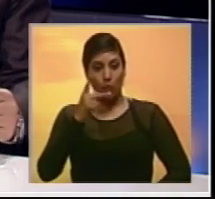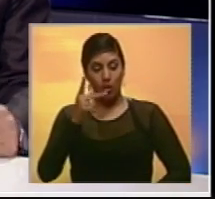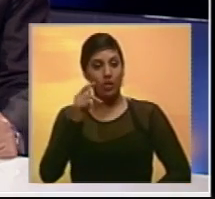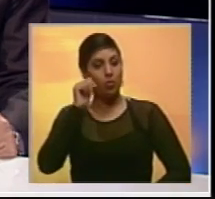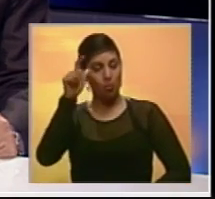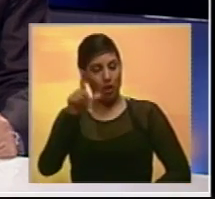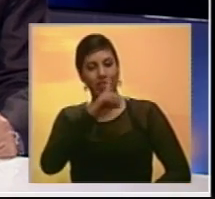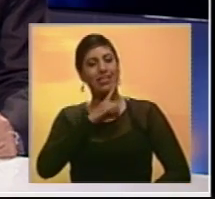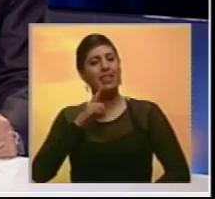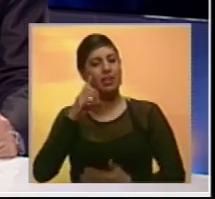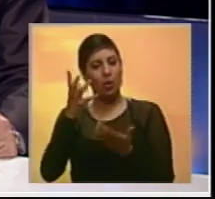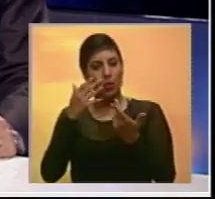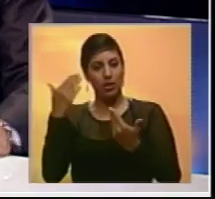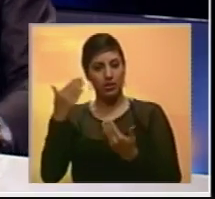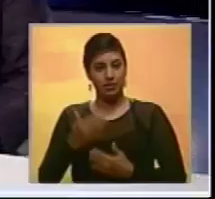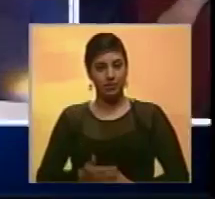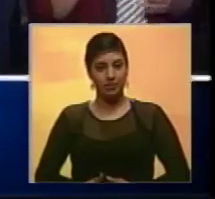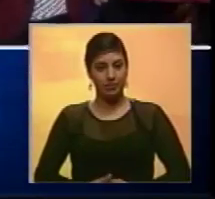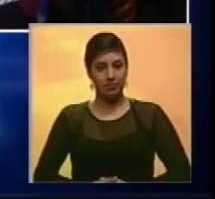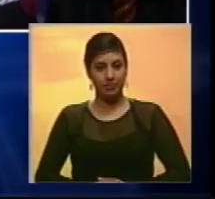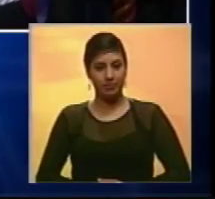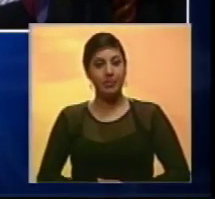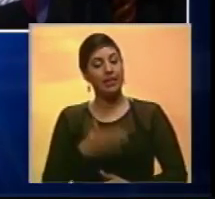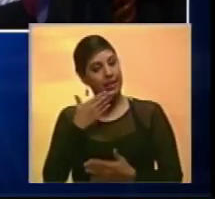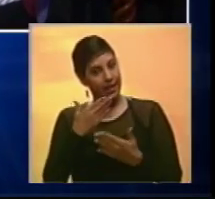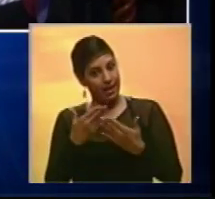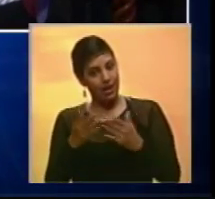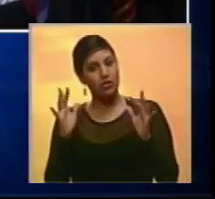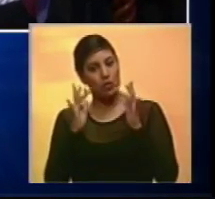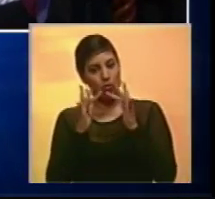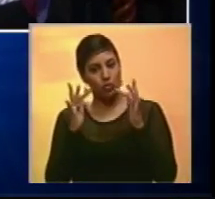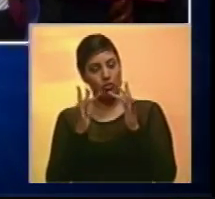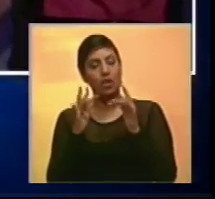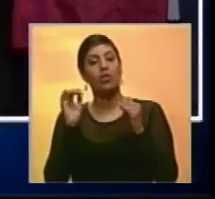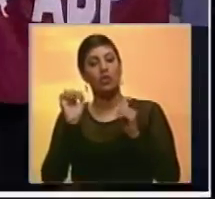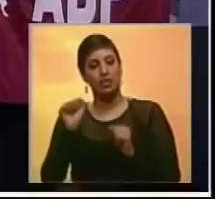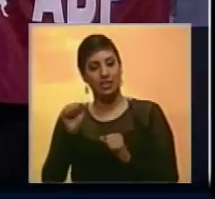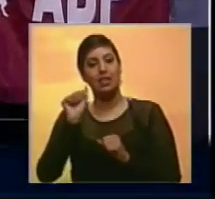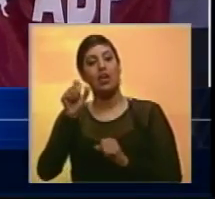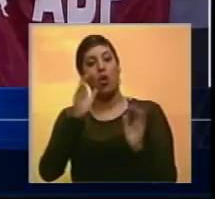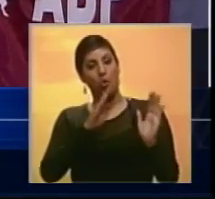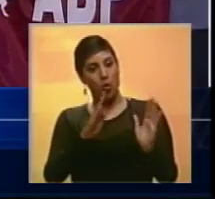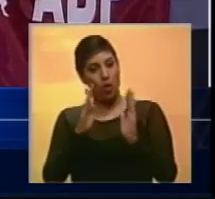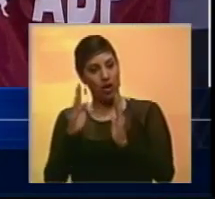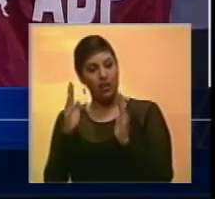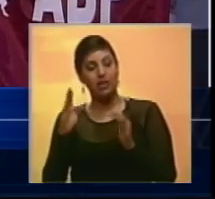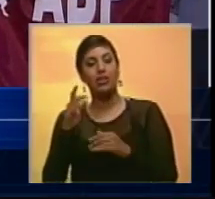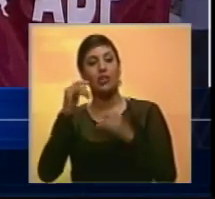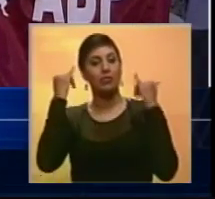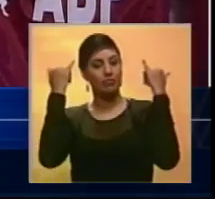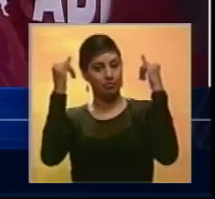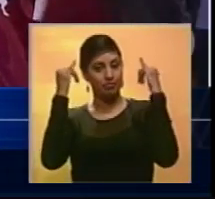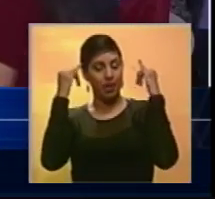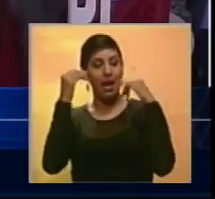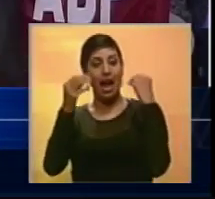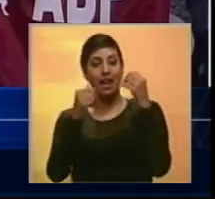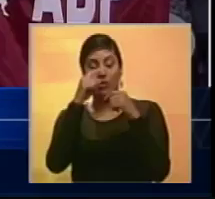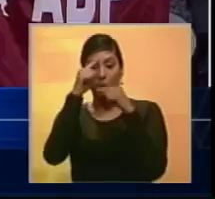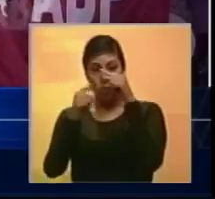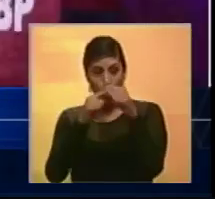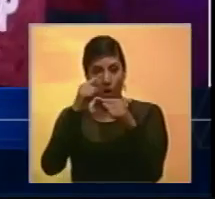Diana Martínez nos brinda más detalles. Gracias por el contacto. Efectivamente, la organización en su celebración